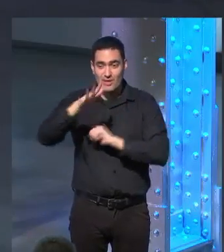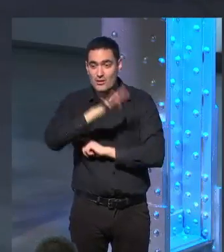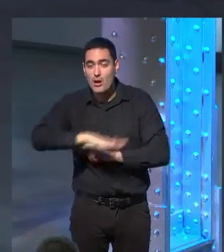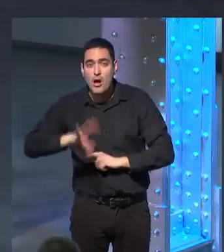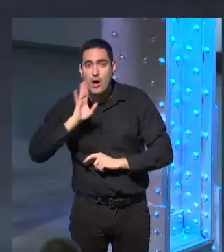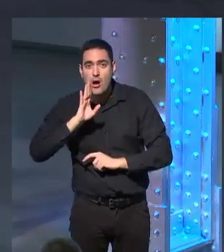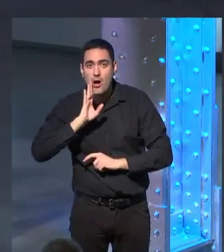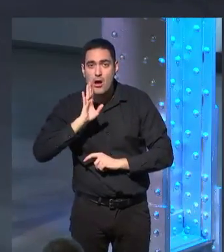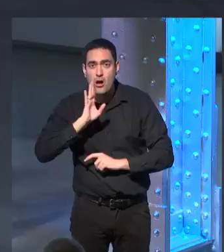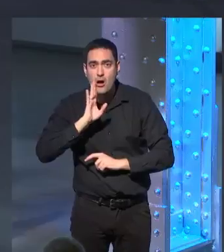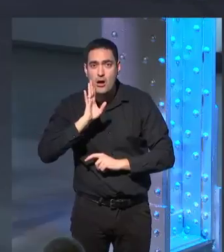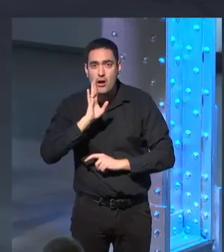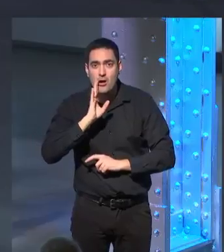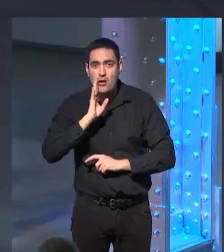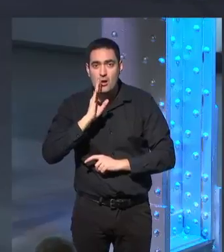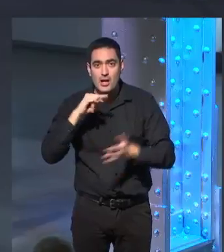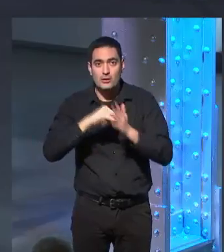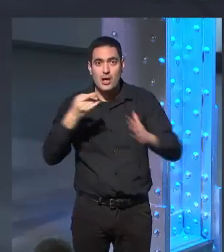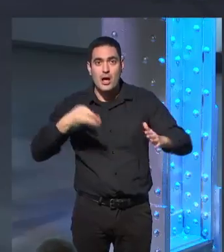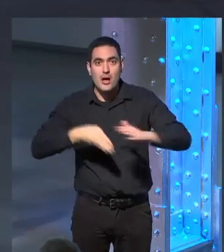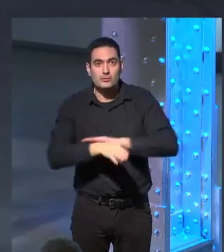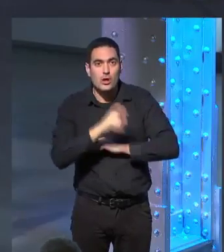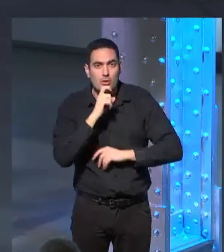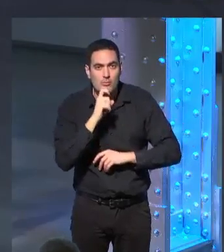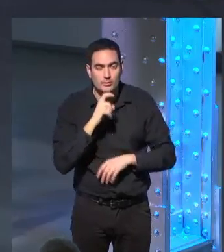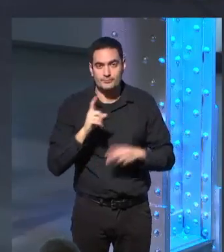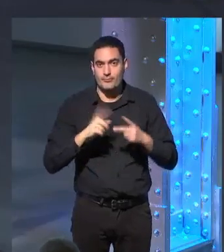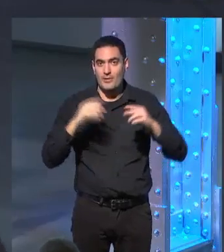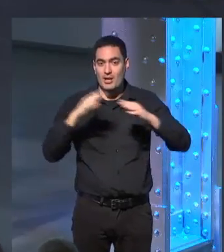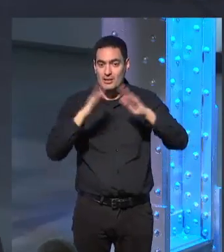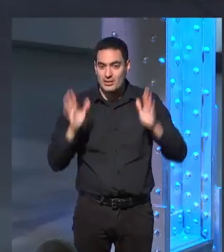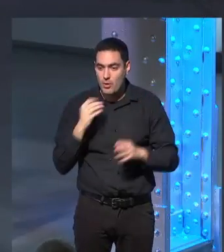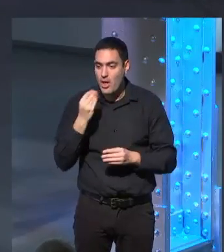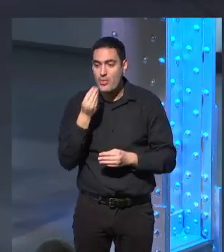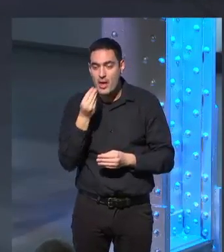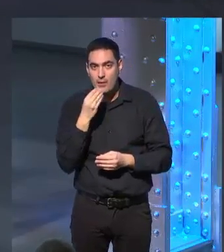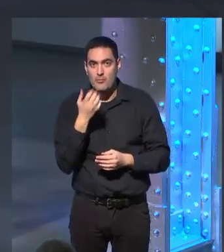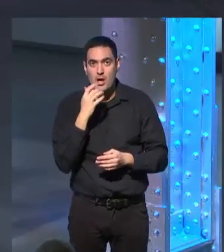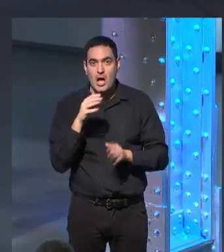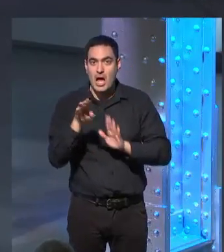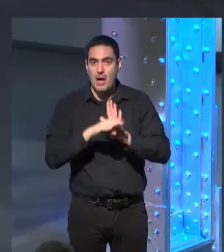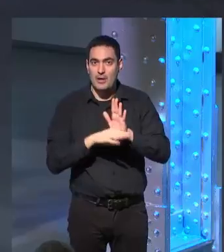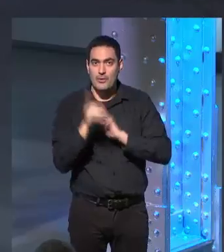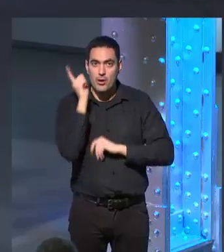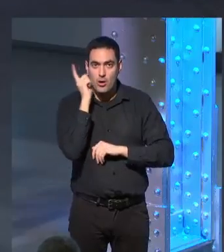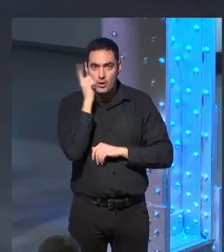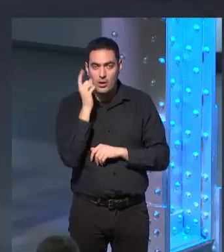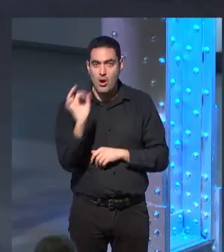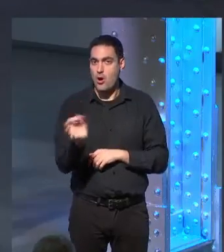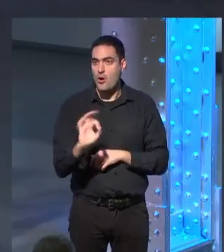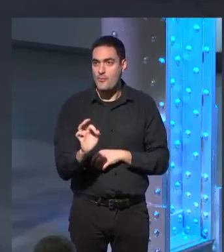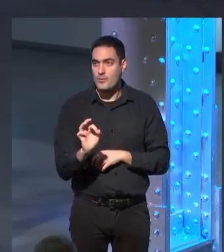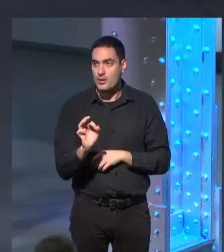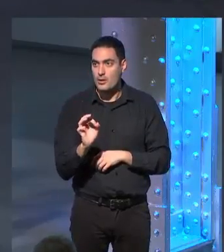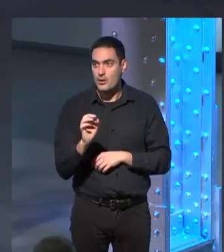a tener ese acceso a la tecnología, en las casas, en las cenas se empieza a hablar de aplicaciones, usan términos